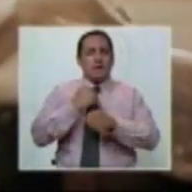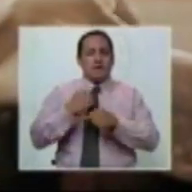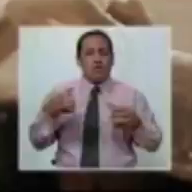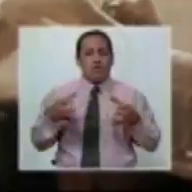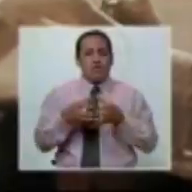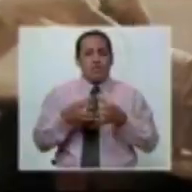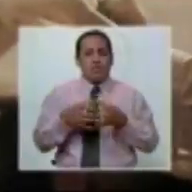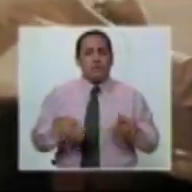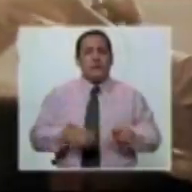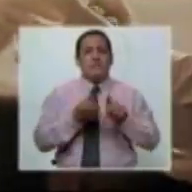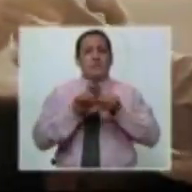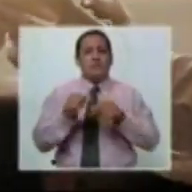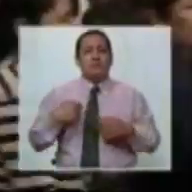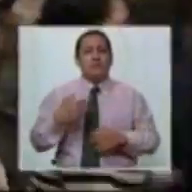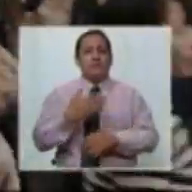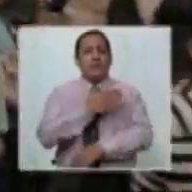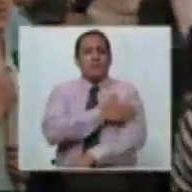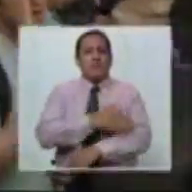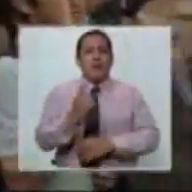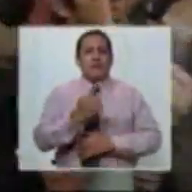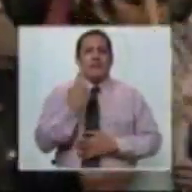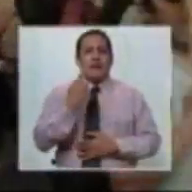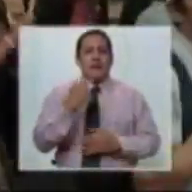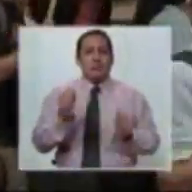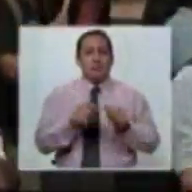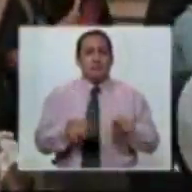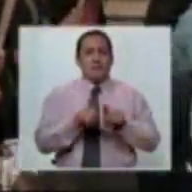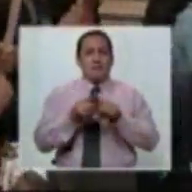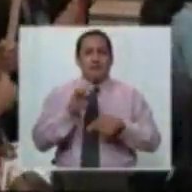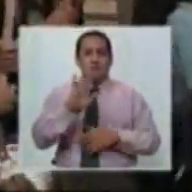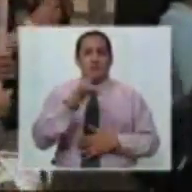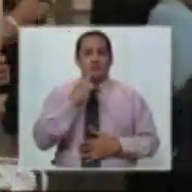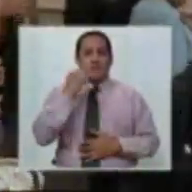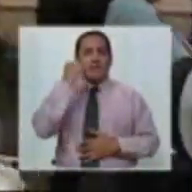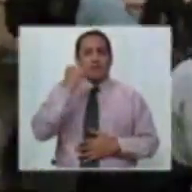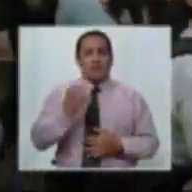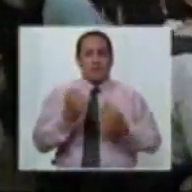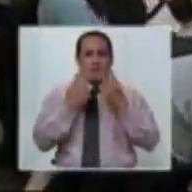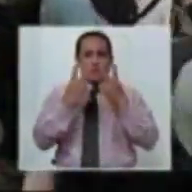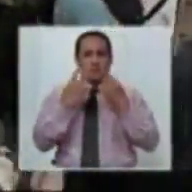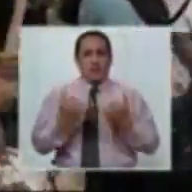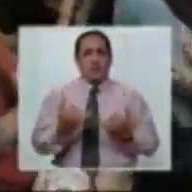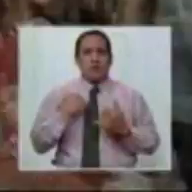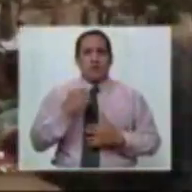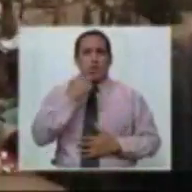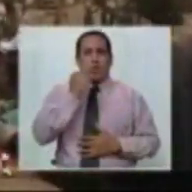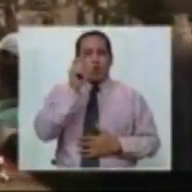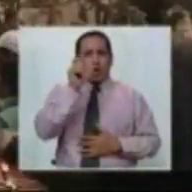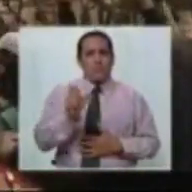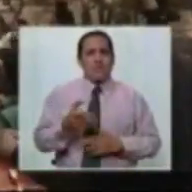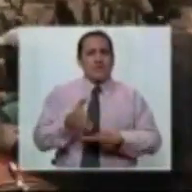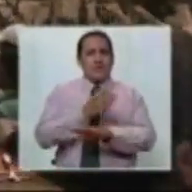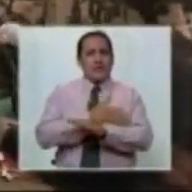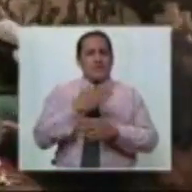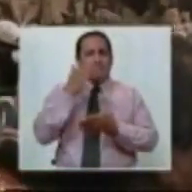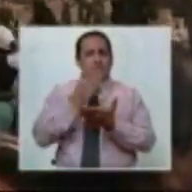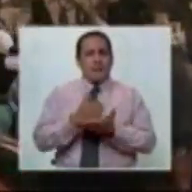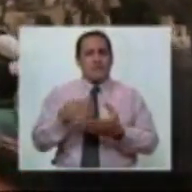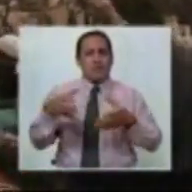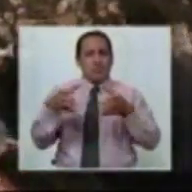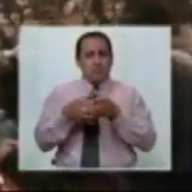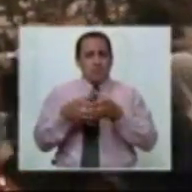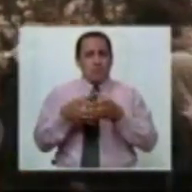trabajadores agrupados por su bienestar común. Hoy en Tus Derechos veremos el caso de un ciudadano que, al ser parte